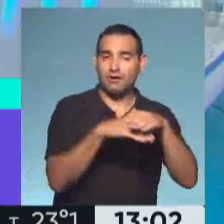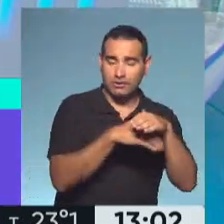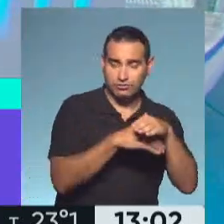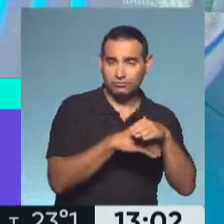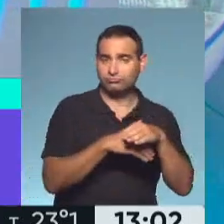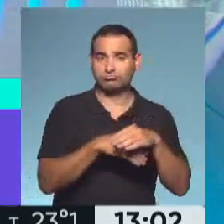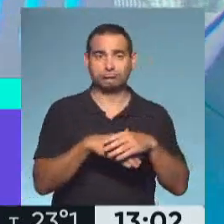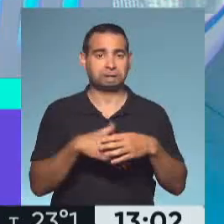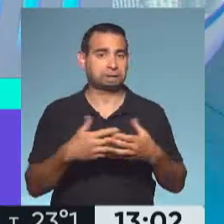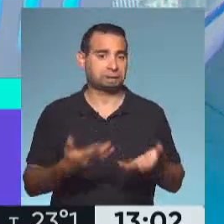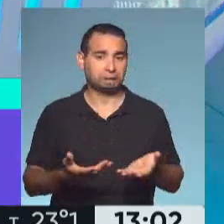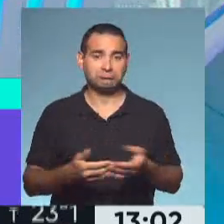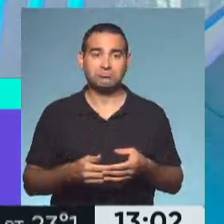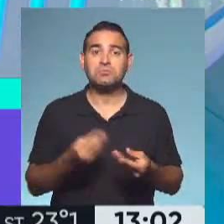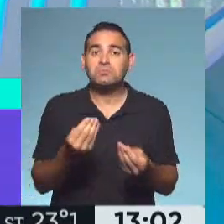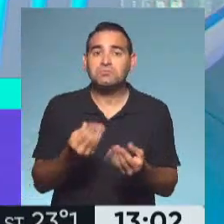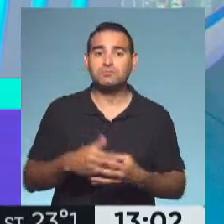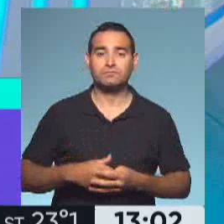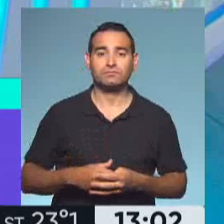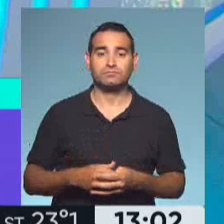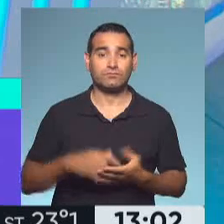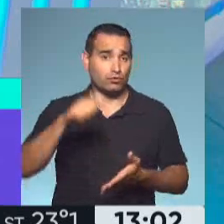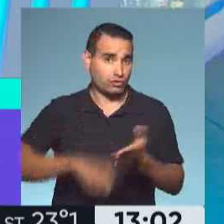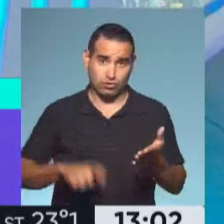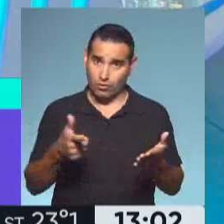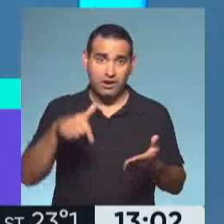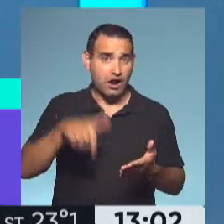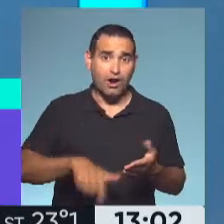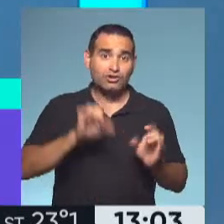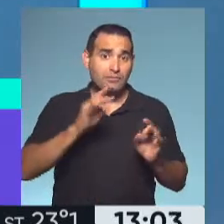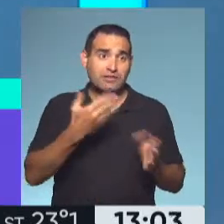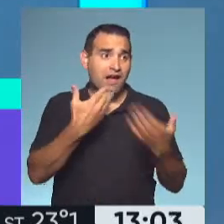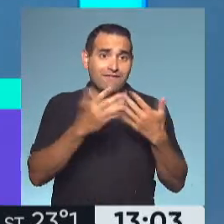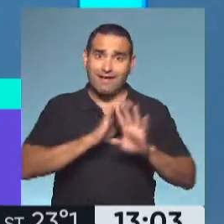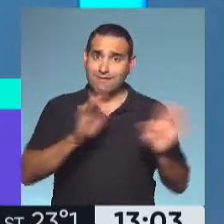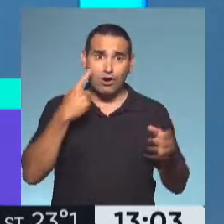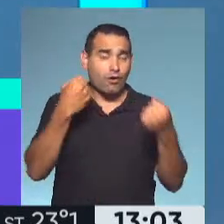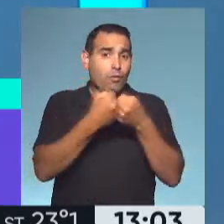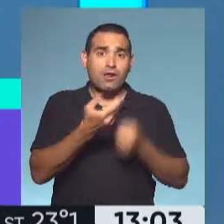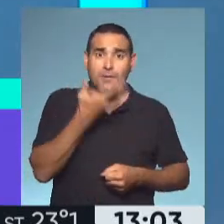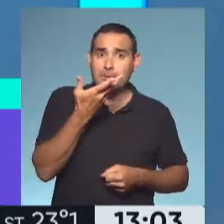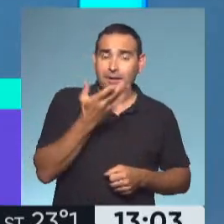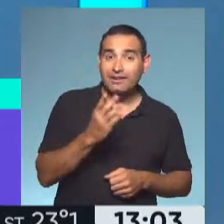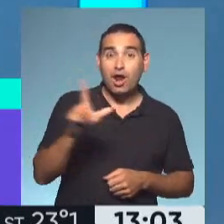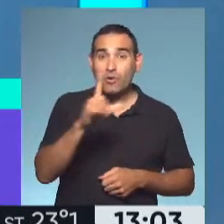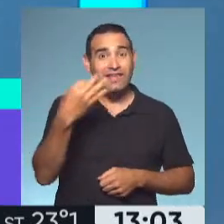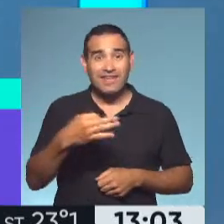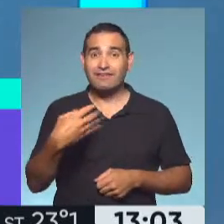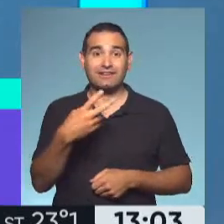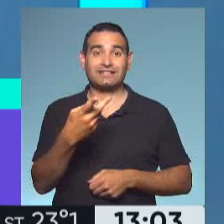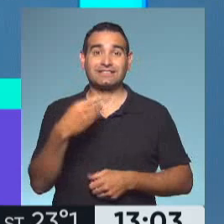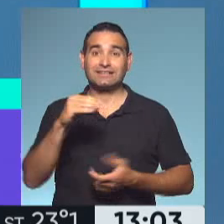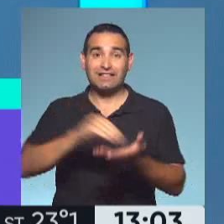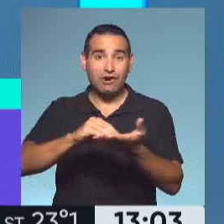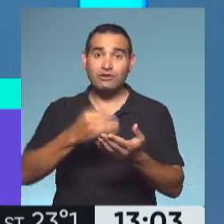Todos. ¿Y qué es lo que tienen que hacer? No hay contrato hoy. Hoy es todo tácito. No hay contrato. O sea, a partir del lunes van a tener que llamar a todos los trabajadores y